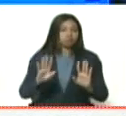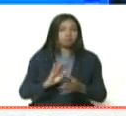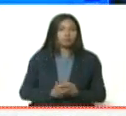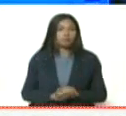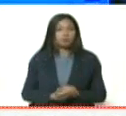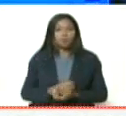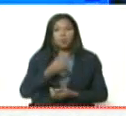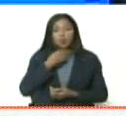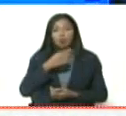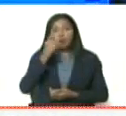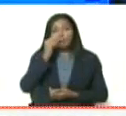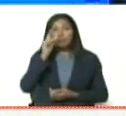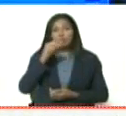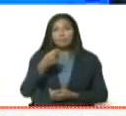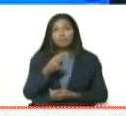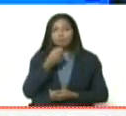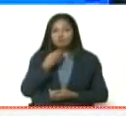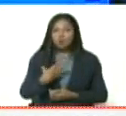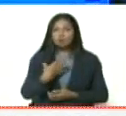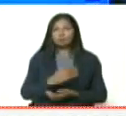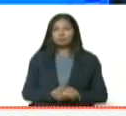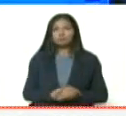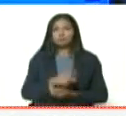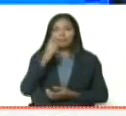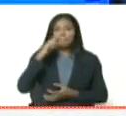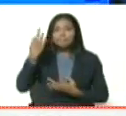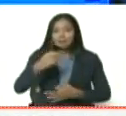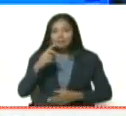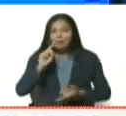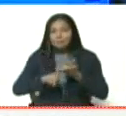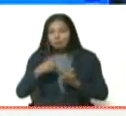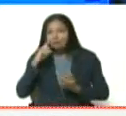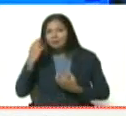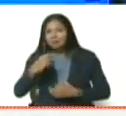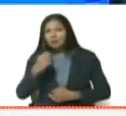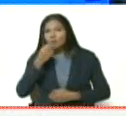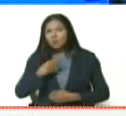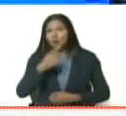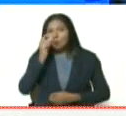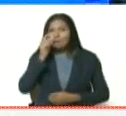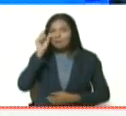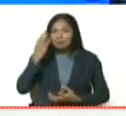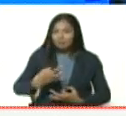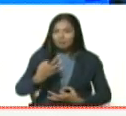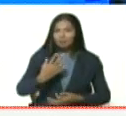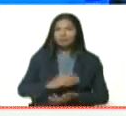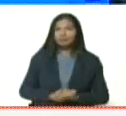Un buen muchacho, eso sí se los garantizo. ¿Verdad, Silvia? Buen muchacho, ¿verdad, Silvia?